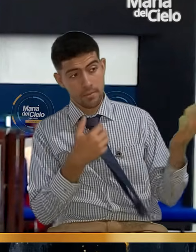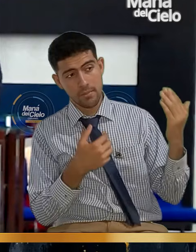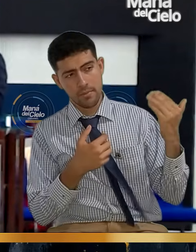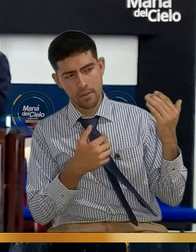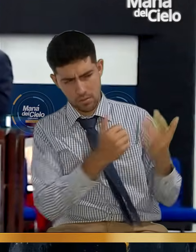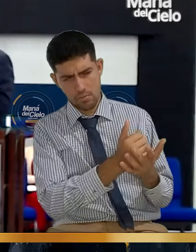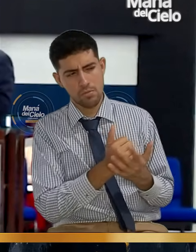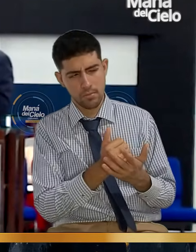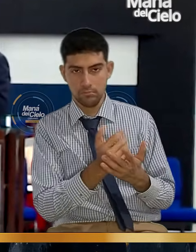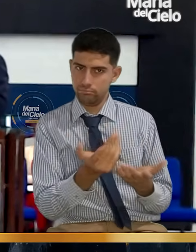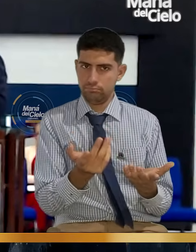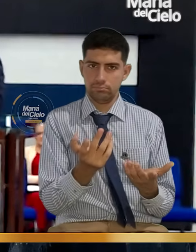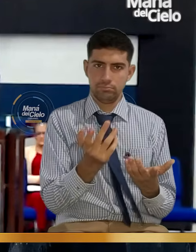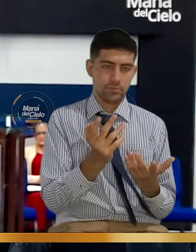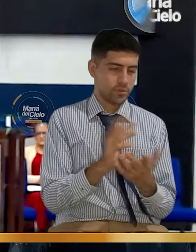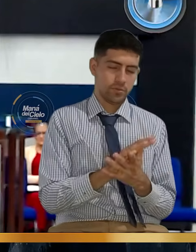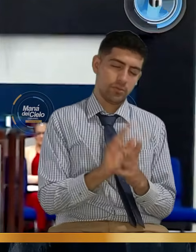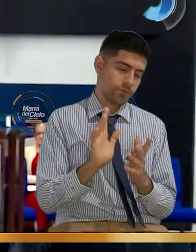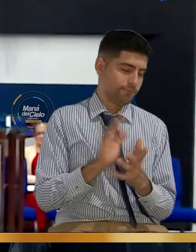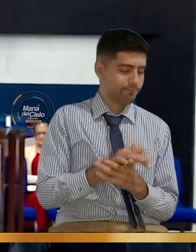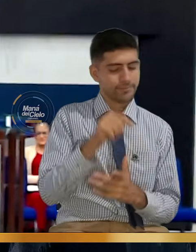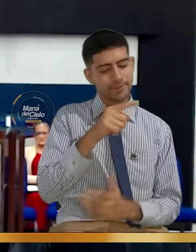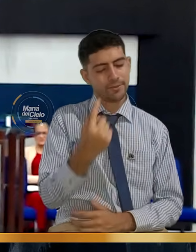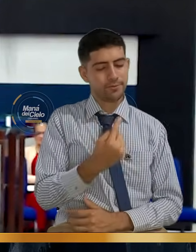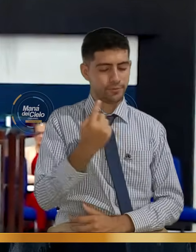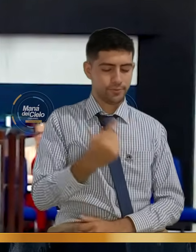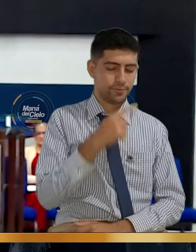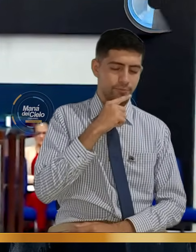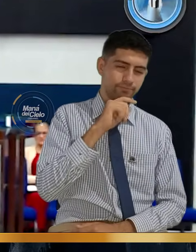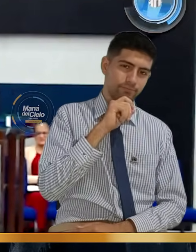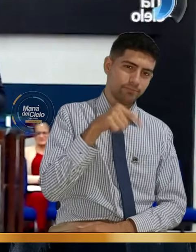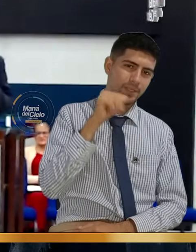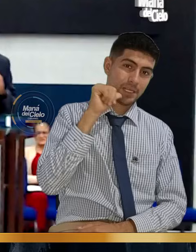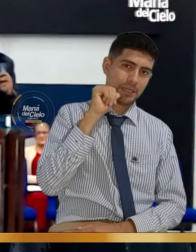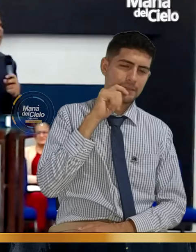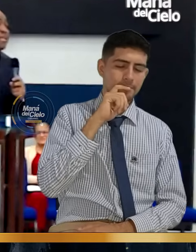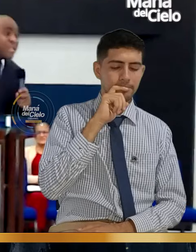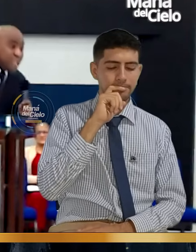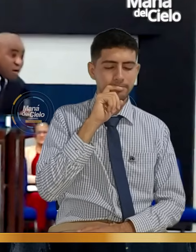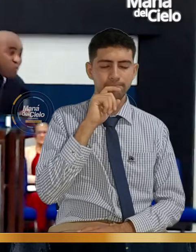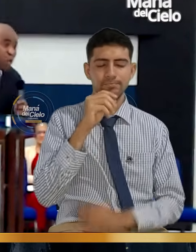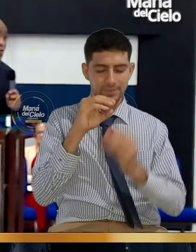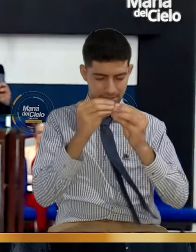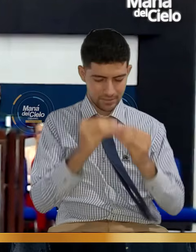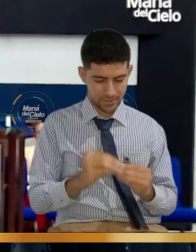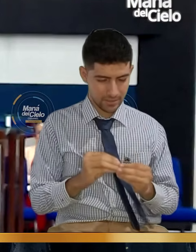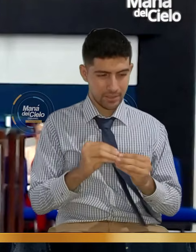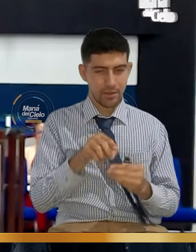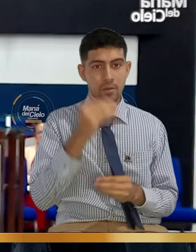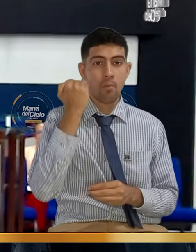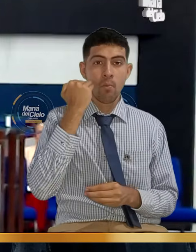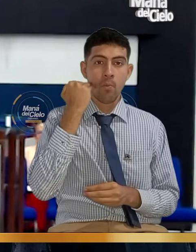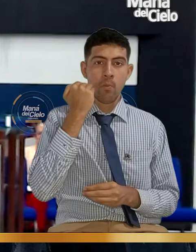como Adán le puso ese nombre a la vaca, fue Adán quien le puso nombre a los animales. No le dijo tigresa, como algunos le dicen a